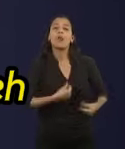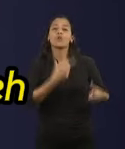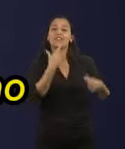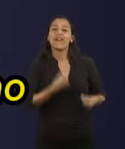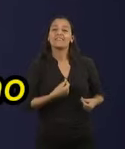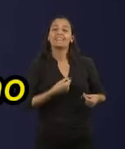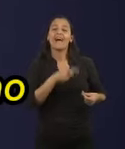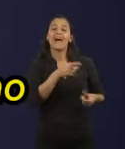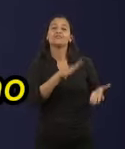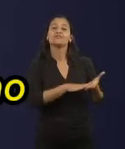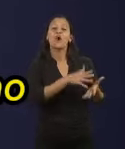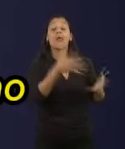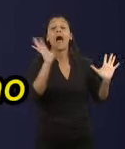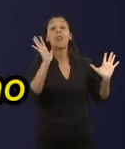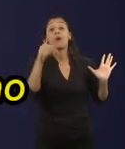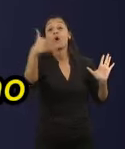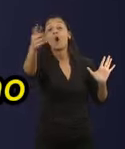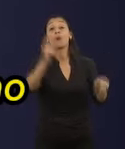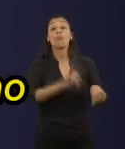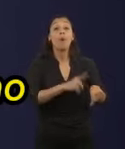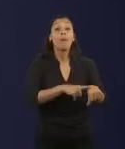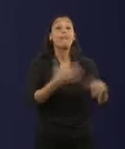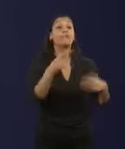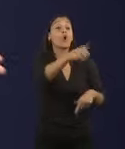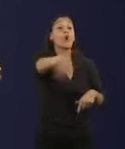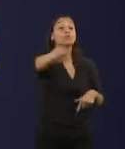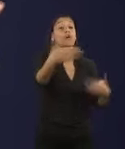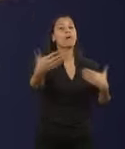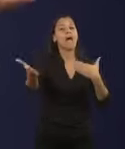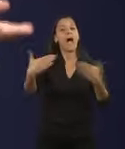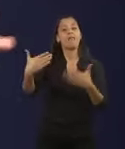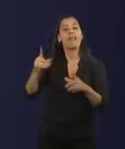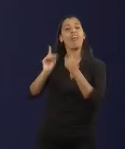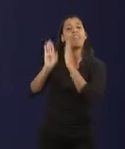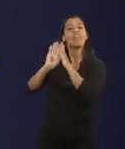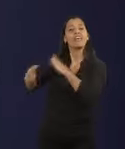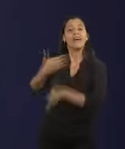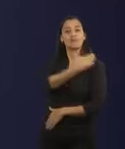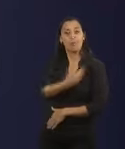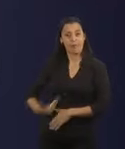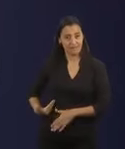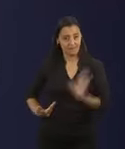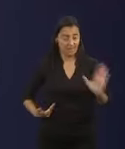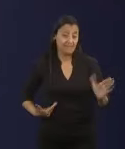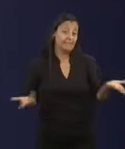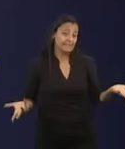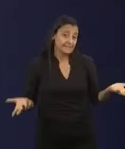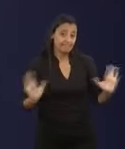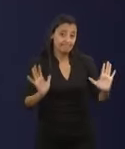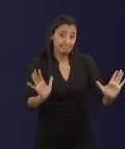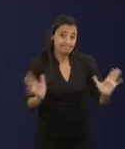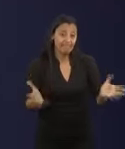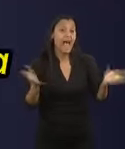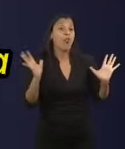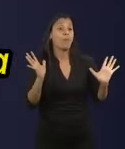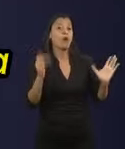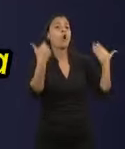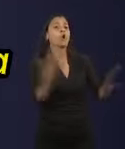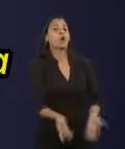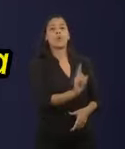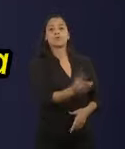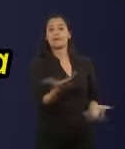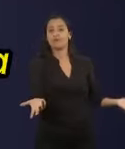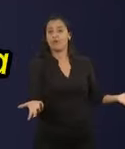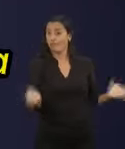poder en algún momento dialogar no no Bueno está bien pero pero no te no te satisfago evidentemente así que así